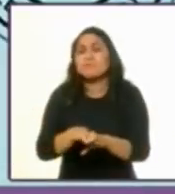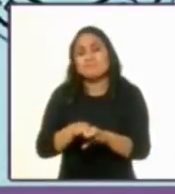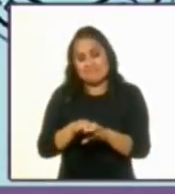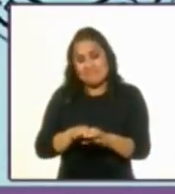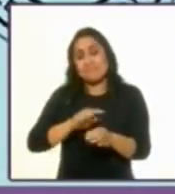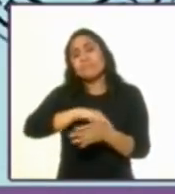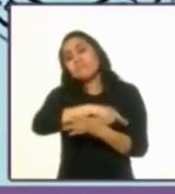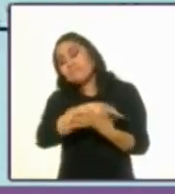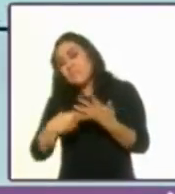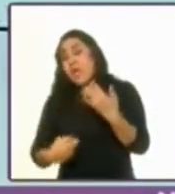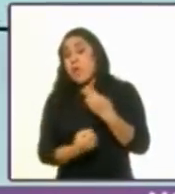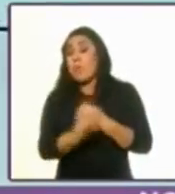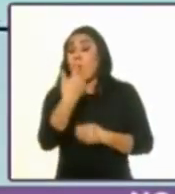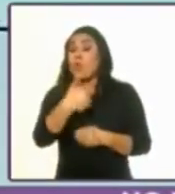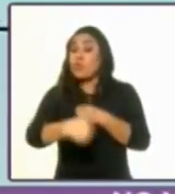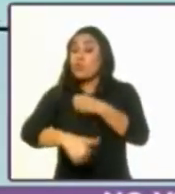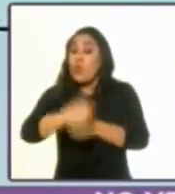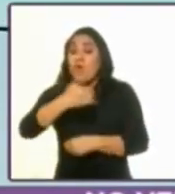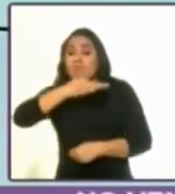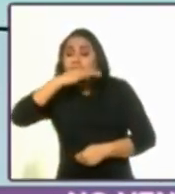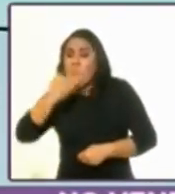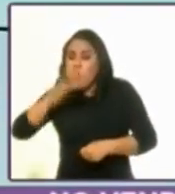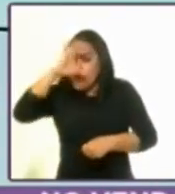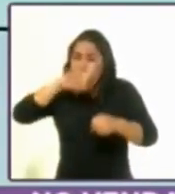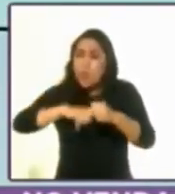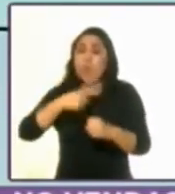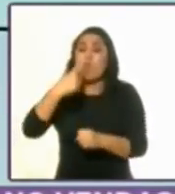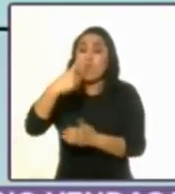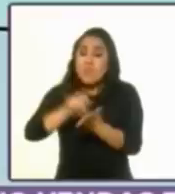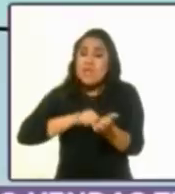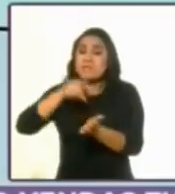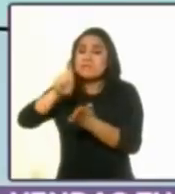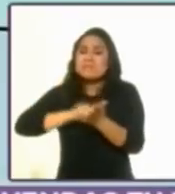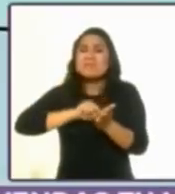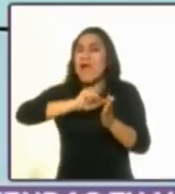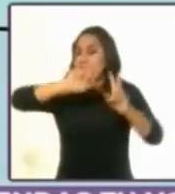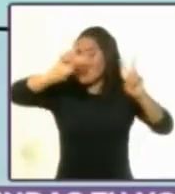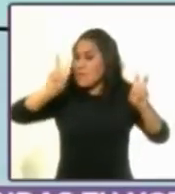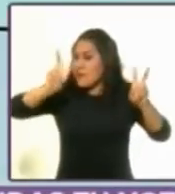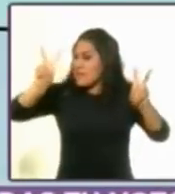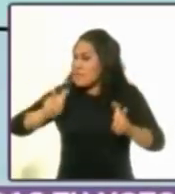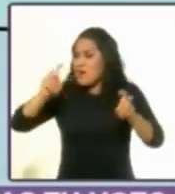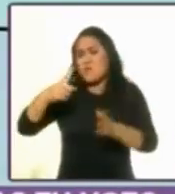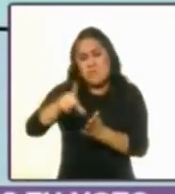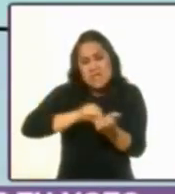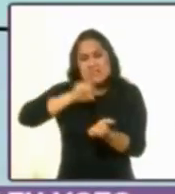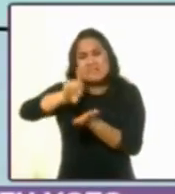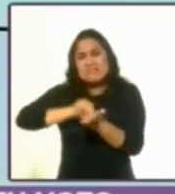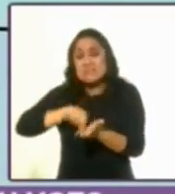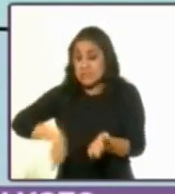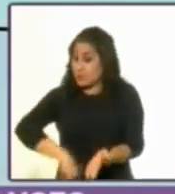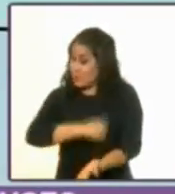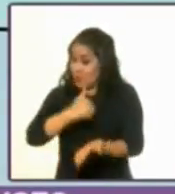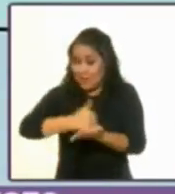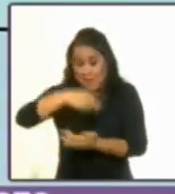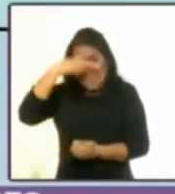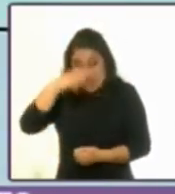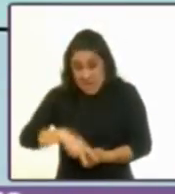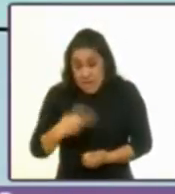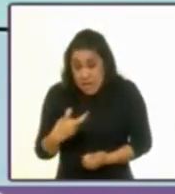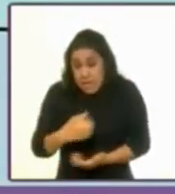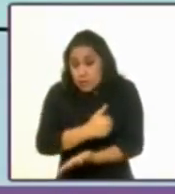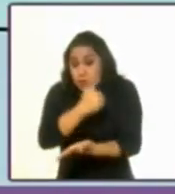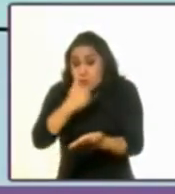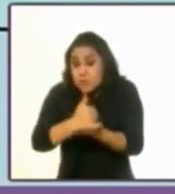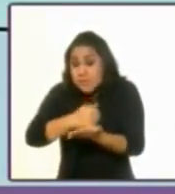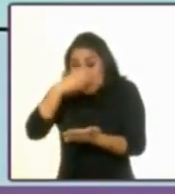festivales culturales uno cada mes temáticos eso va a ser de la ciudad de mexico la capital